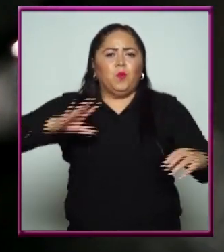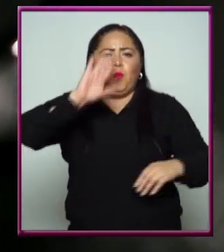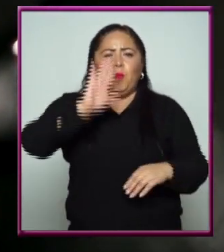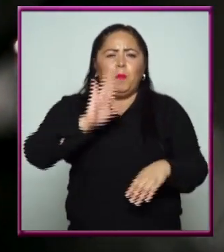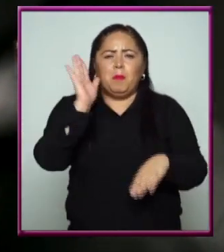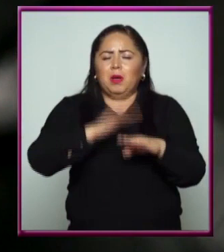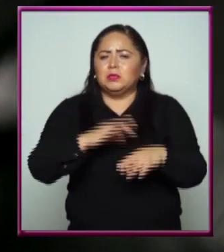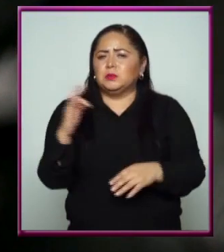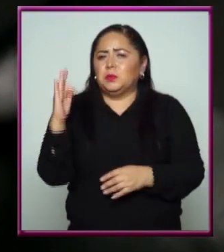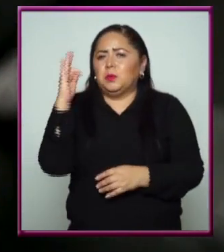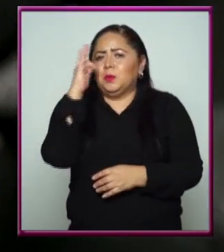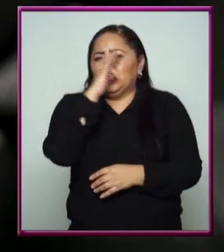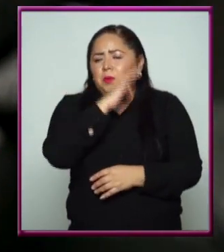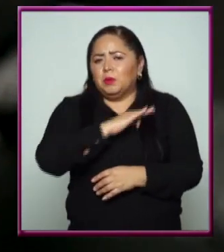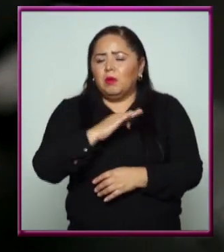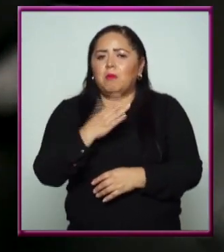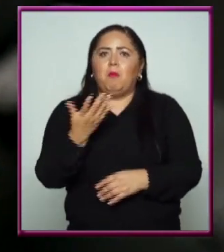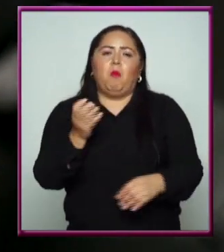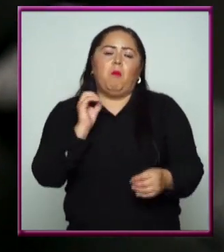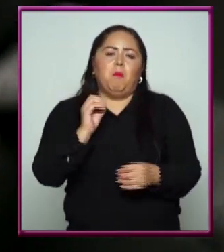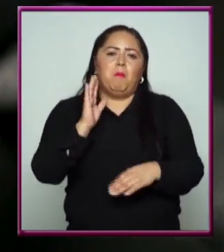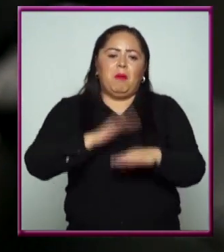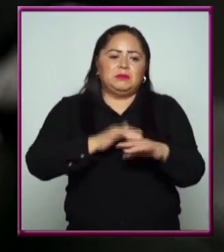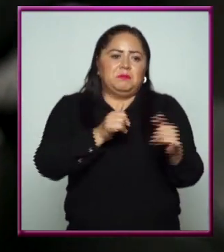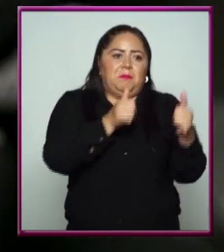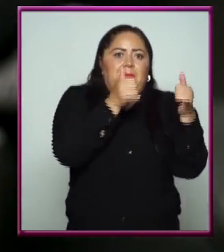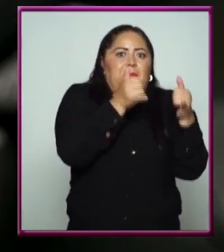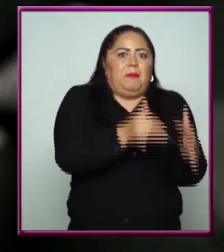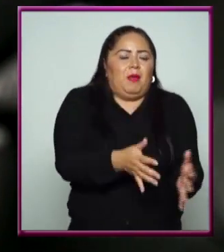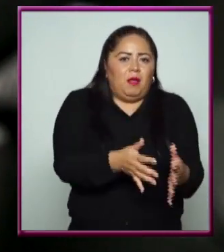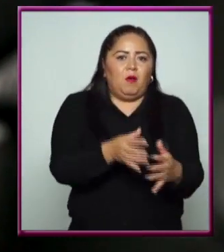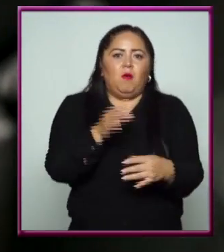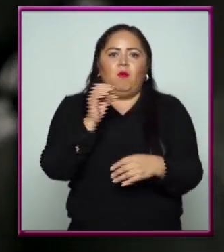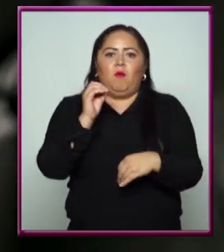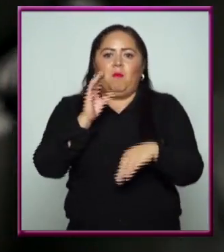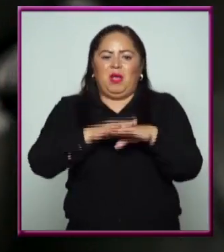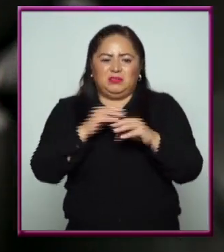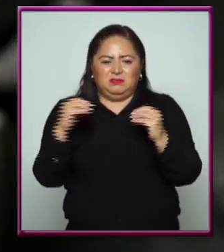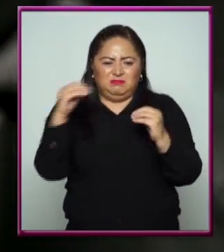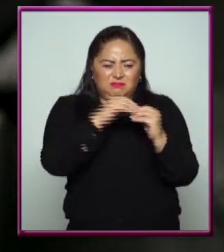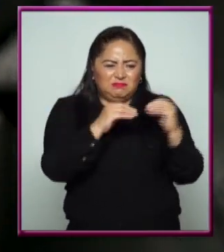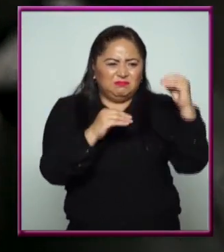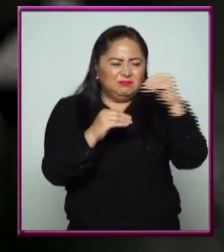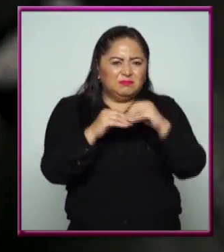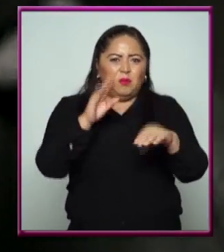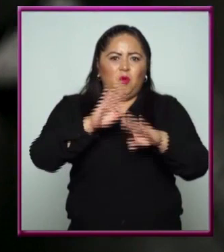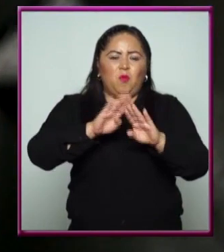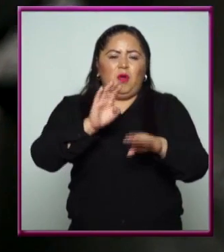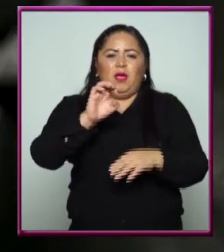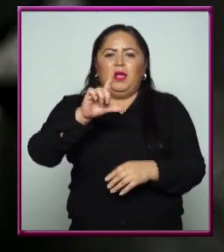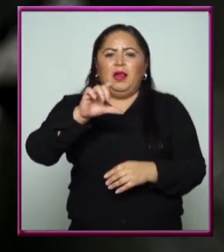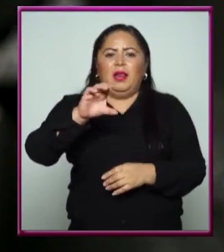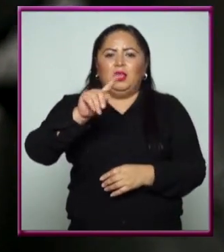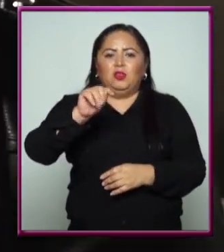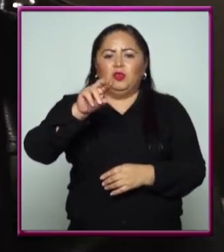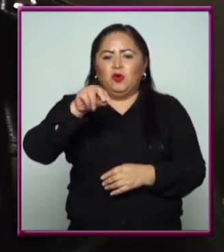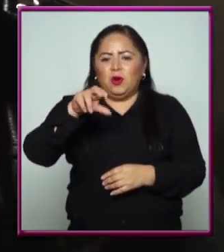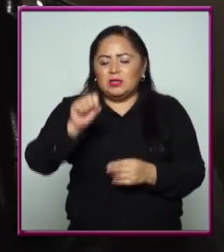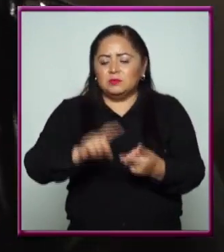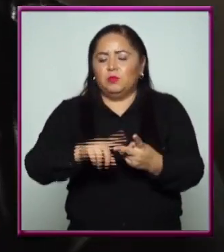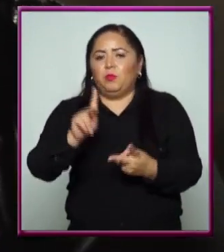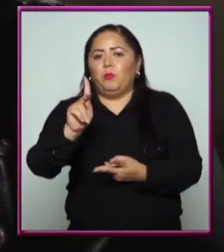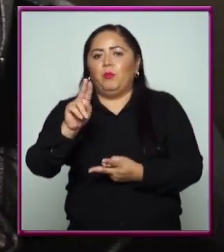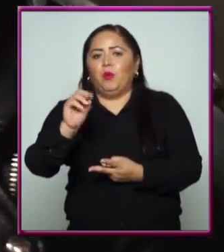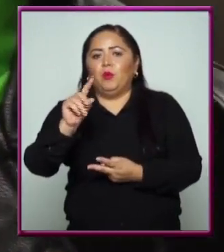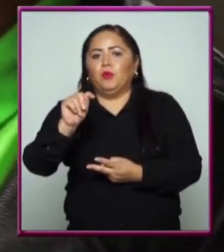más ligeros en átomos un poco más pesados, con más componentes, ¿sí? Con más electrones, con más protones.